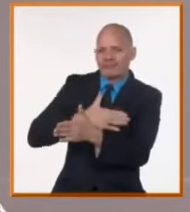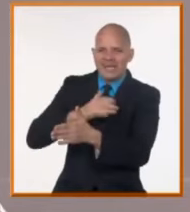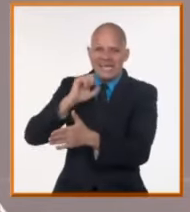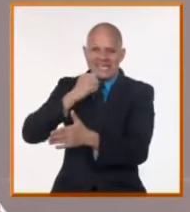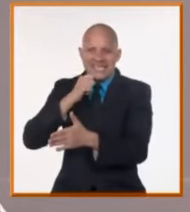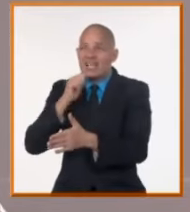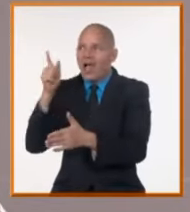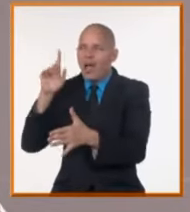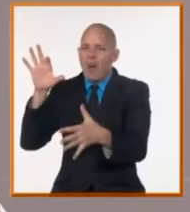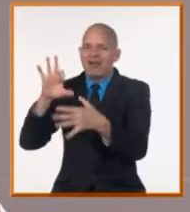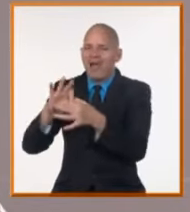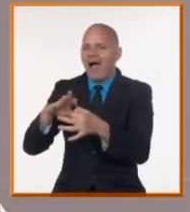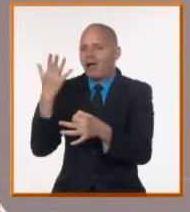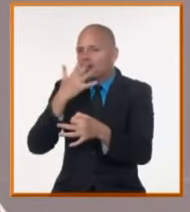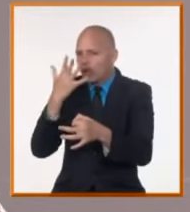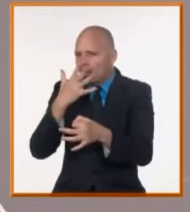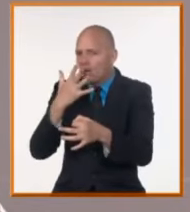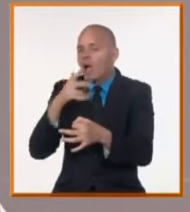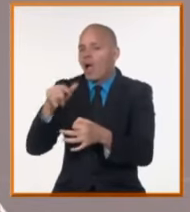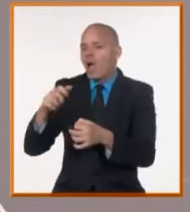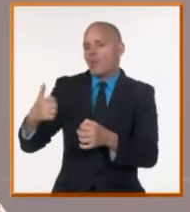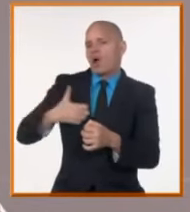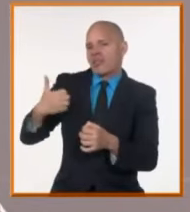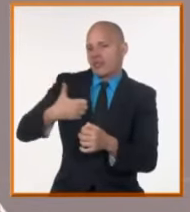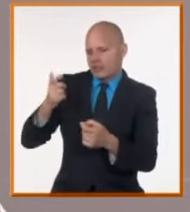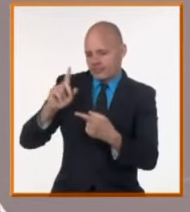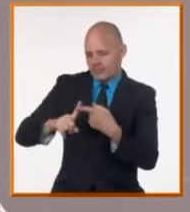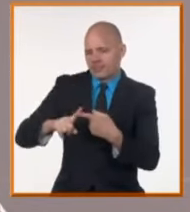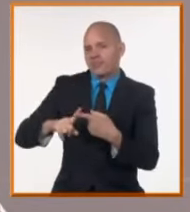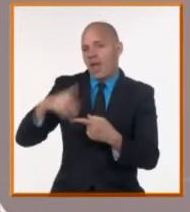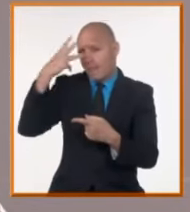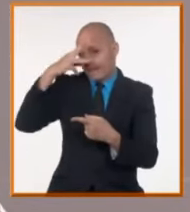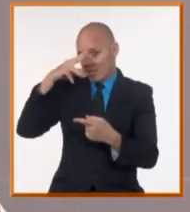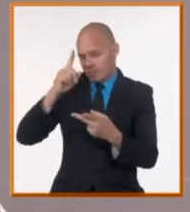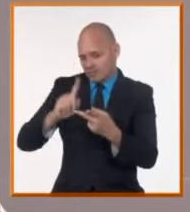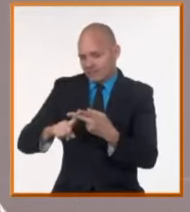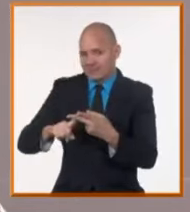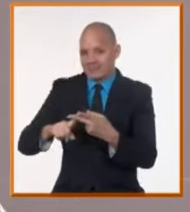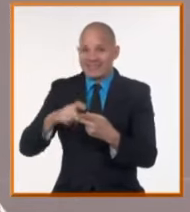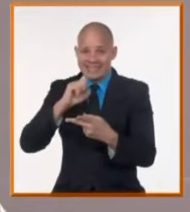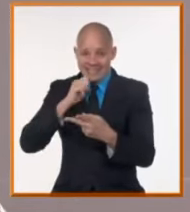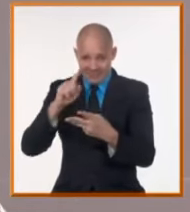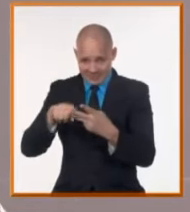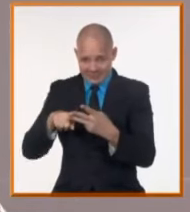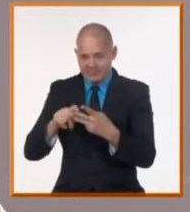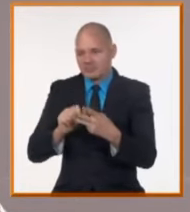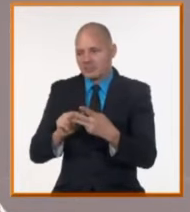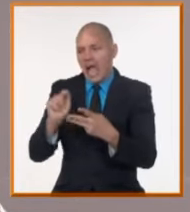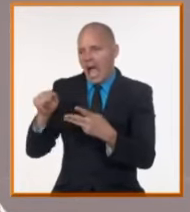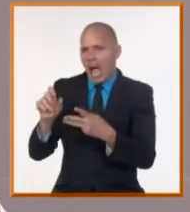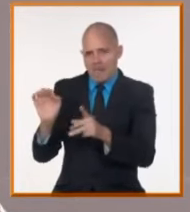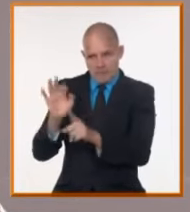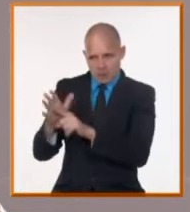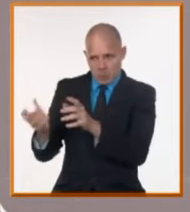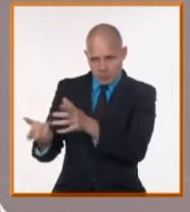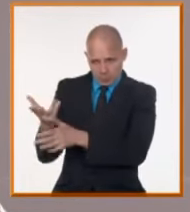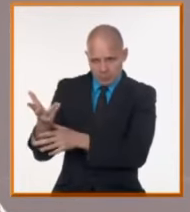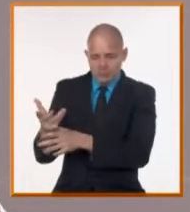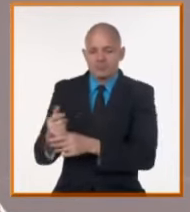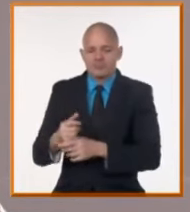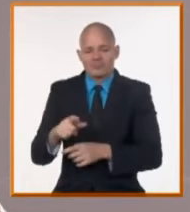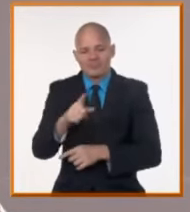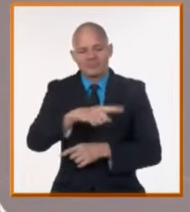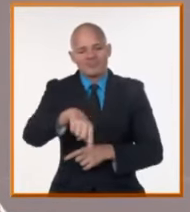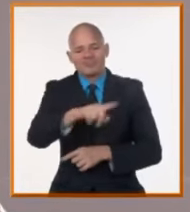Unidos, México y Canadá, aparece el Ejército Zapatista de Liberación Nacional en las montañas ahí de la